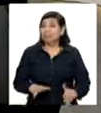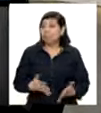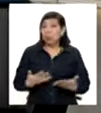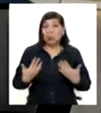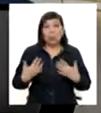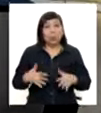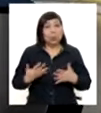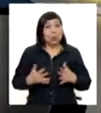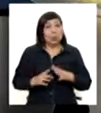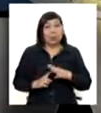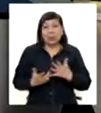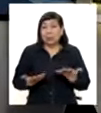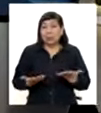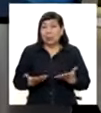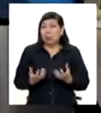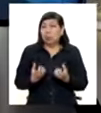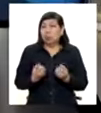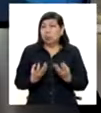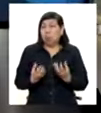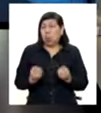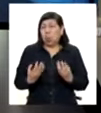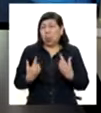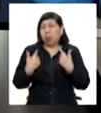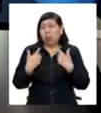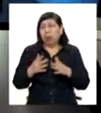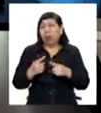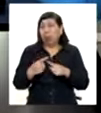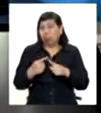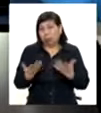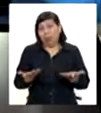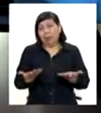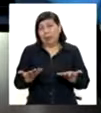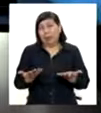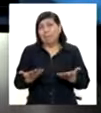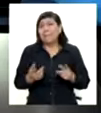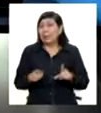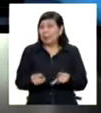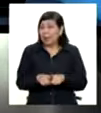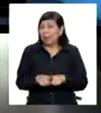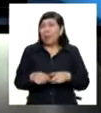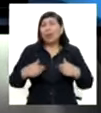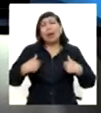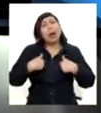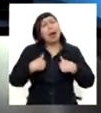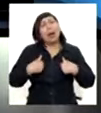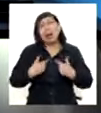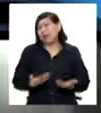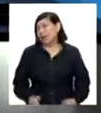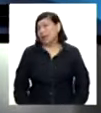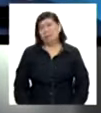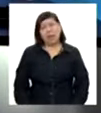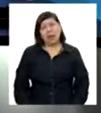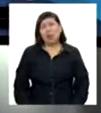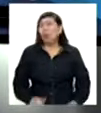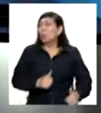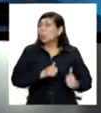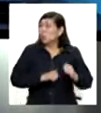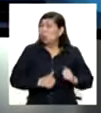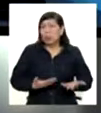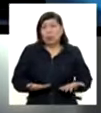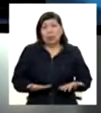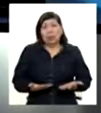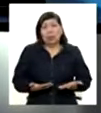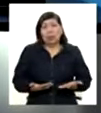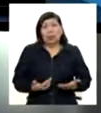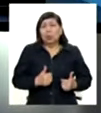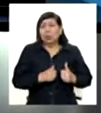Hablando de una tragedia ecológica que se pierde una cantidad enorme de biodiversidad y en ese sentido también los animales silvestres están sufriendo, se están